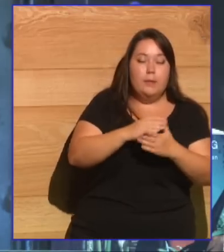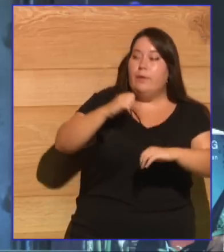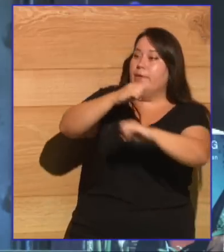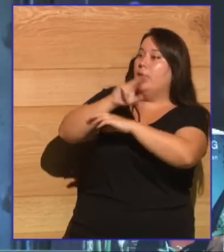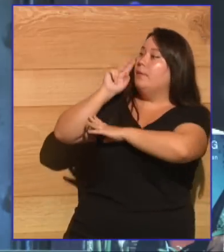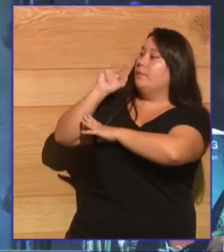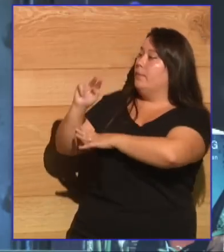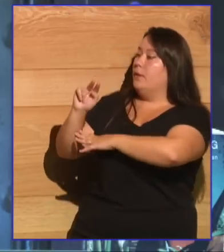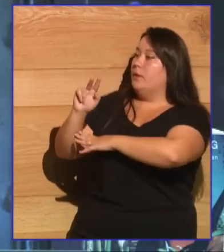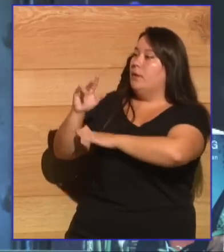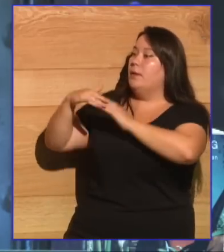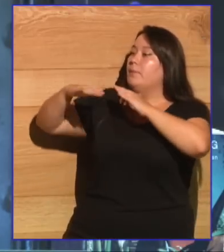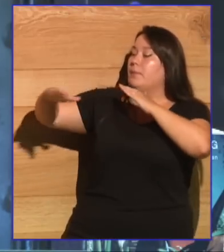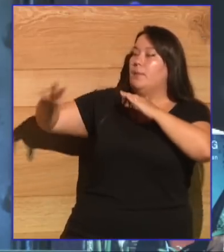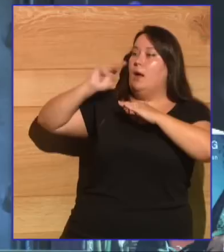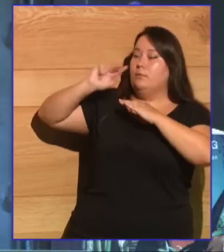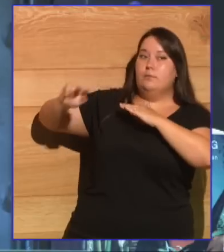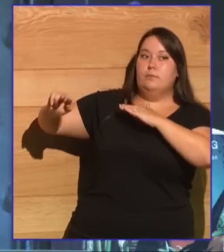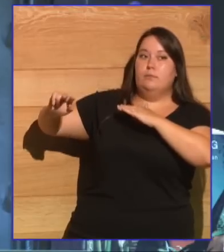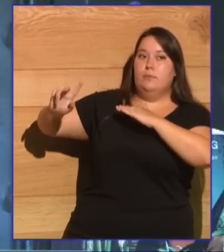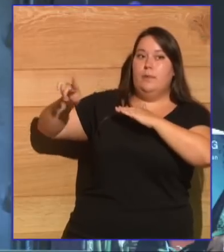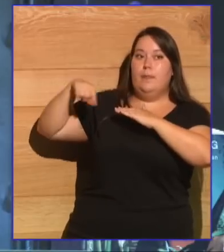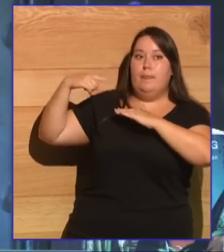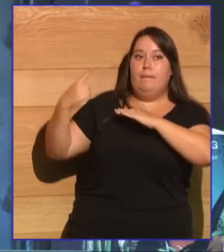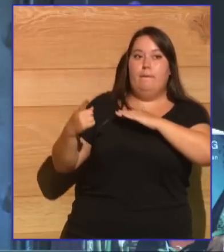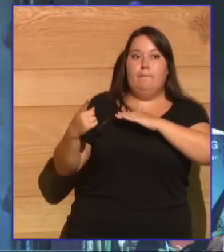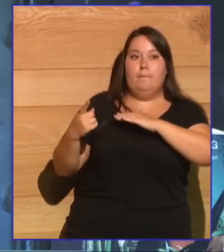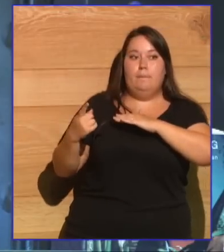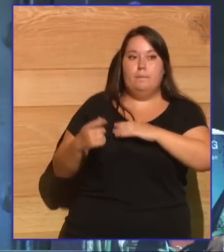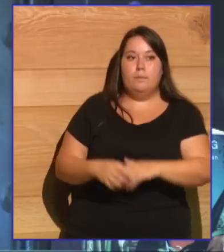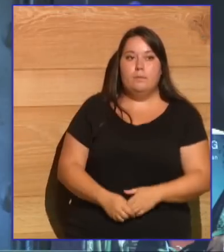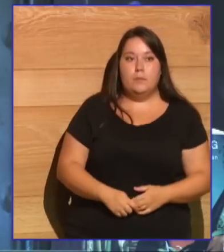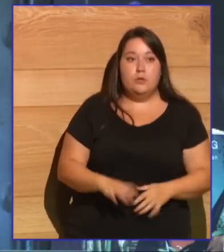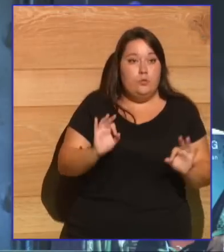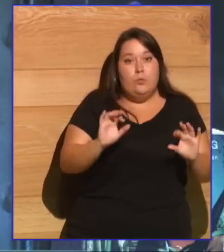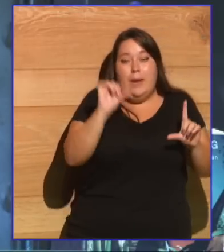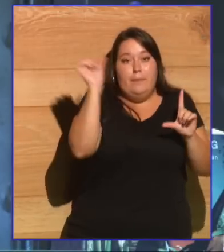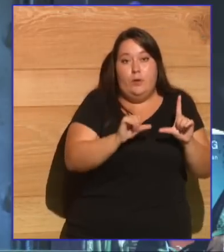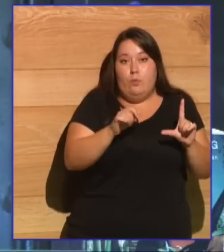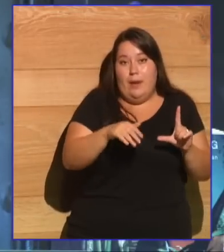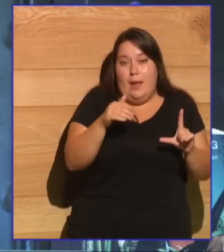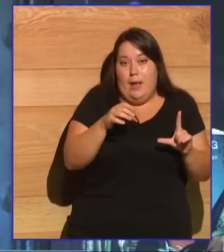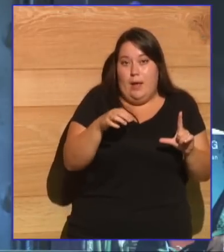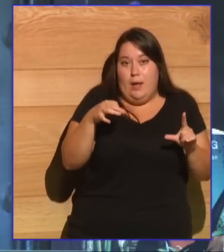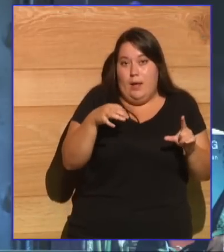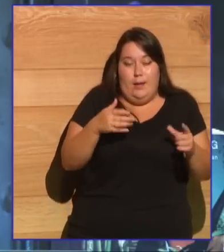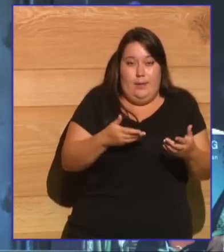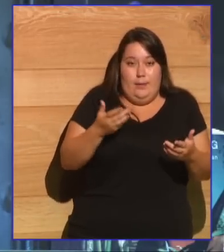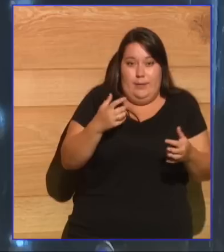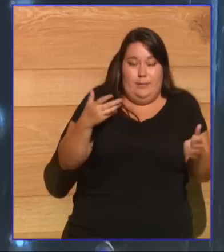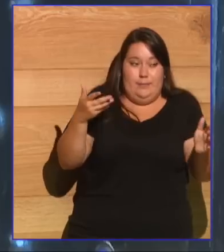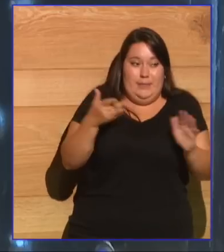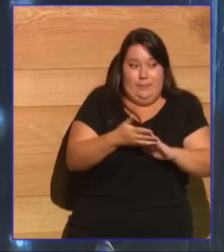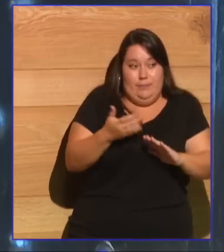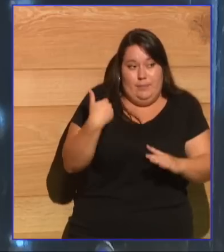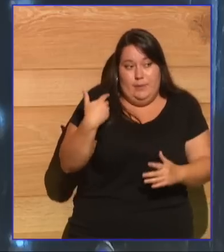y nos ve al mar después algo está latente esto es lo que pasaría en una película clásica vemos el